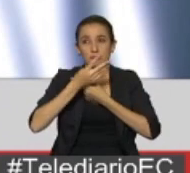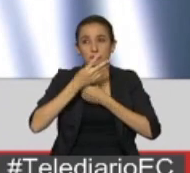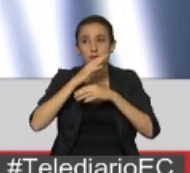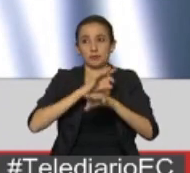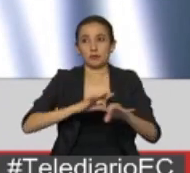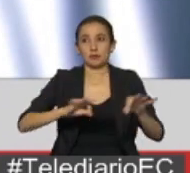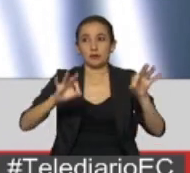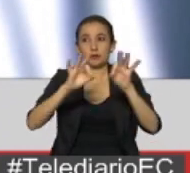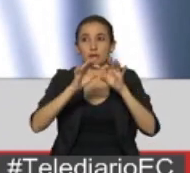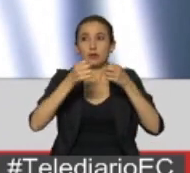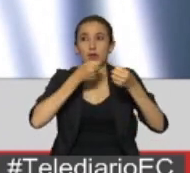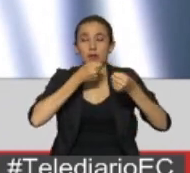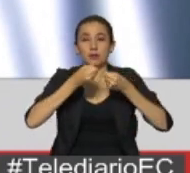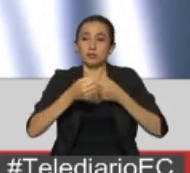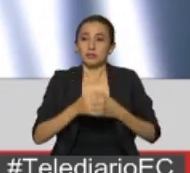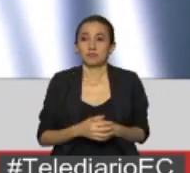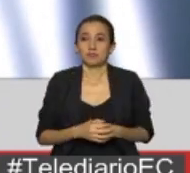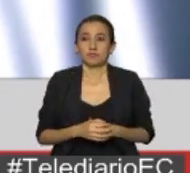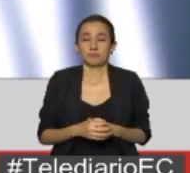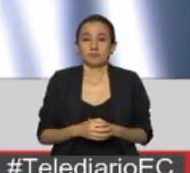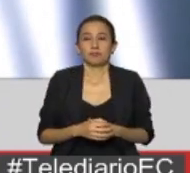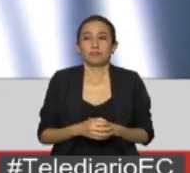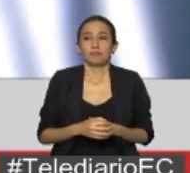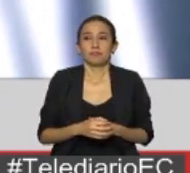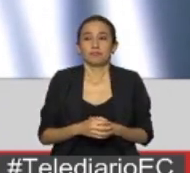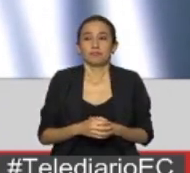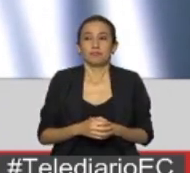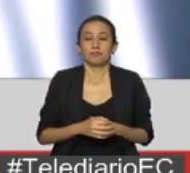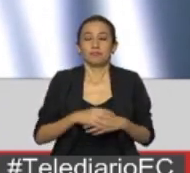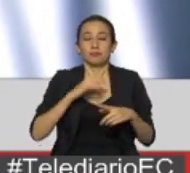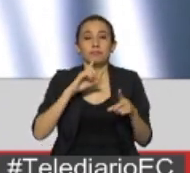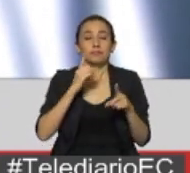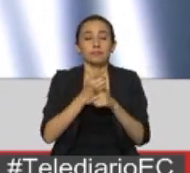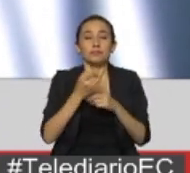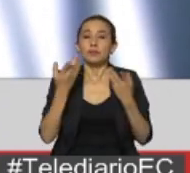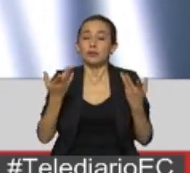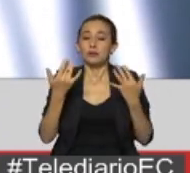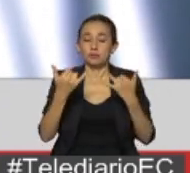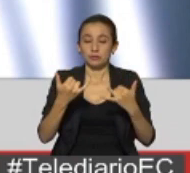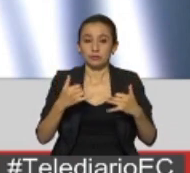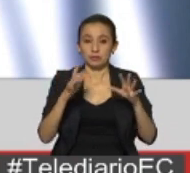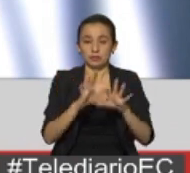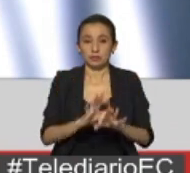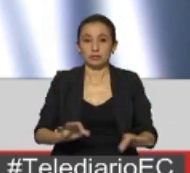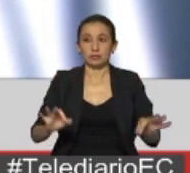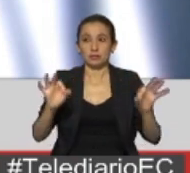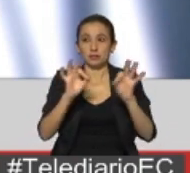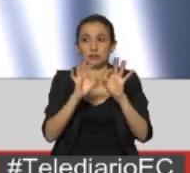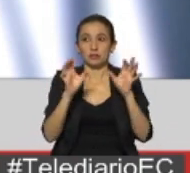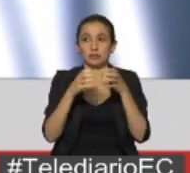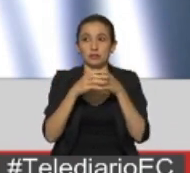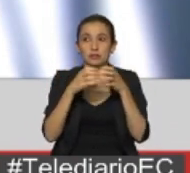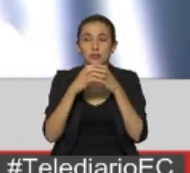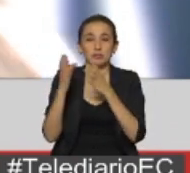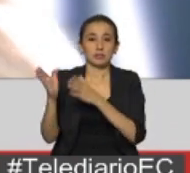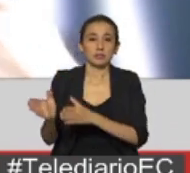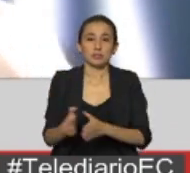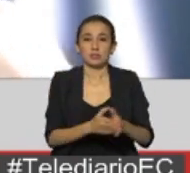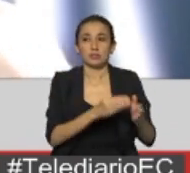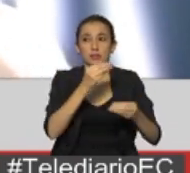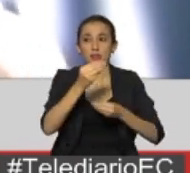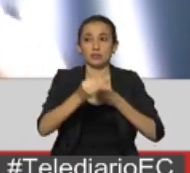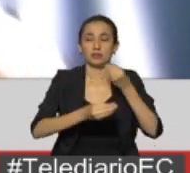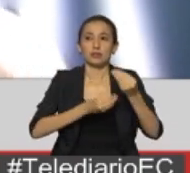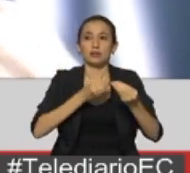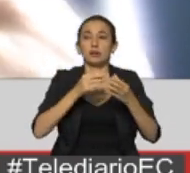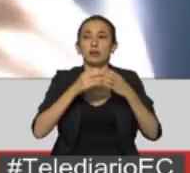precioso medio de comunicación que hemos definido nosotros en este momento como parte de